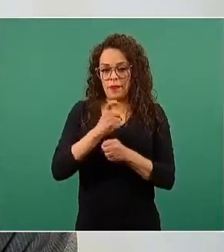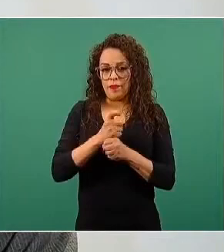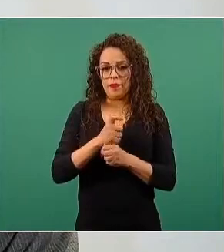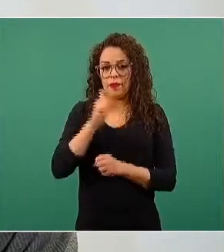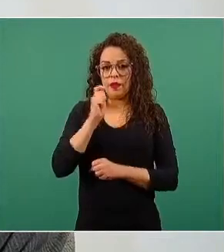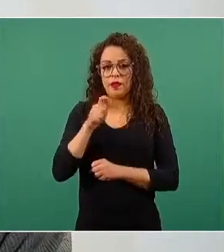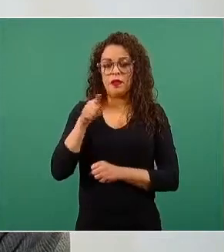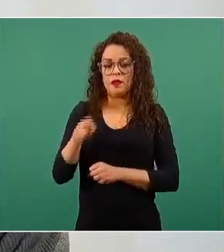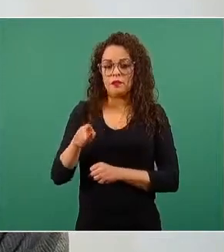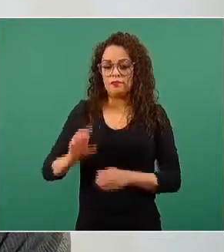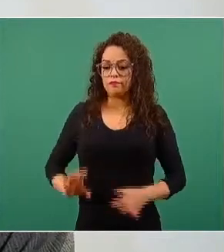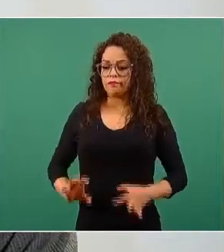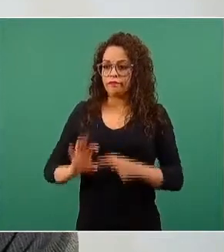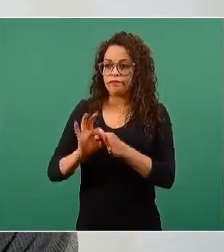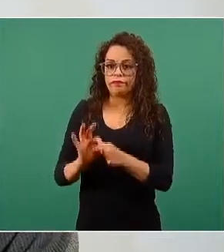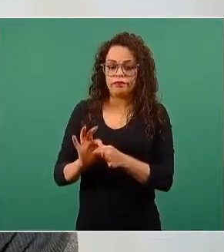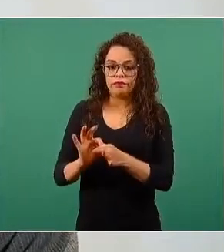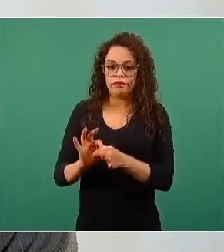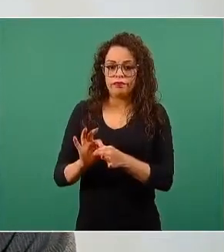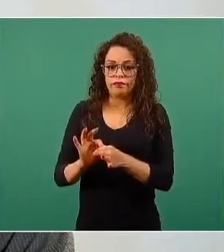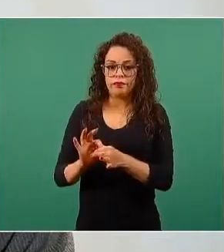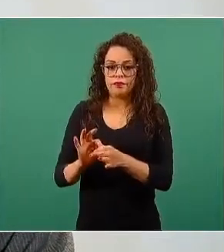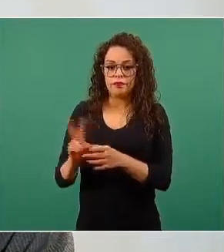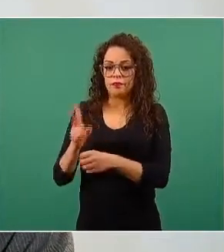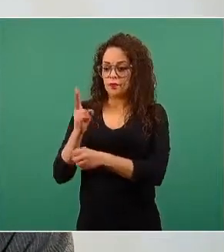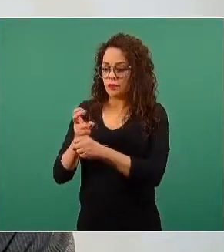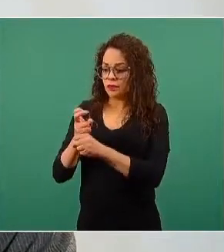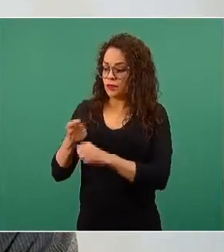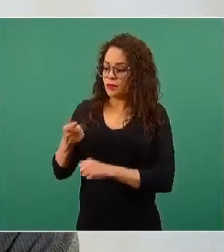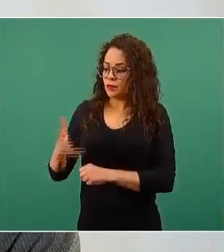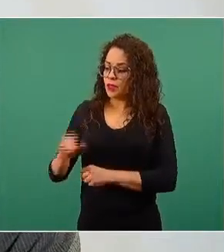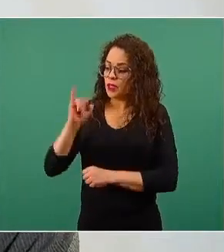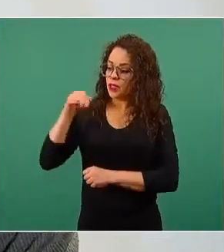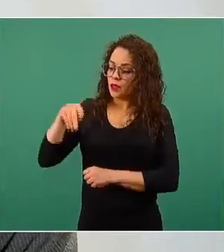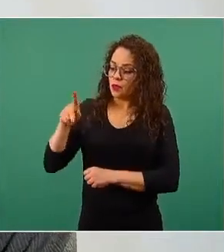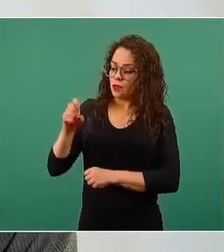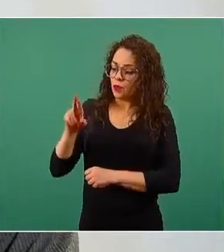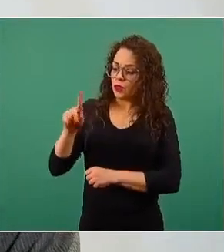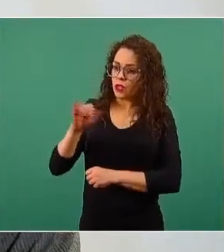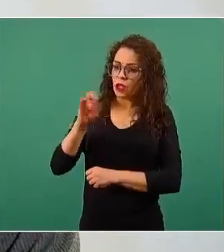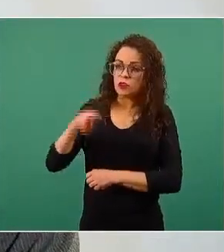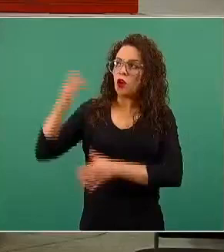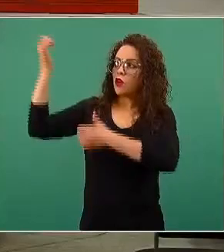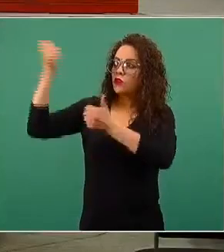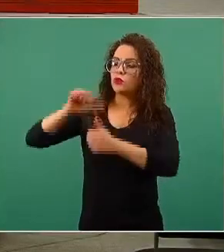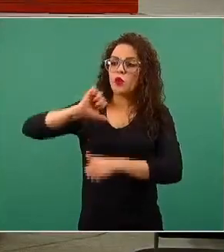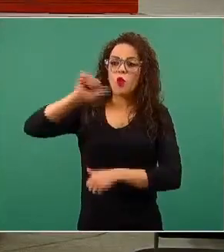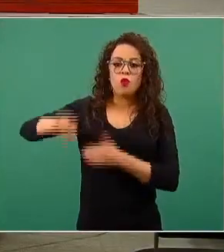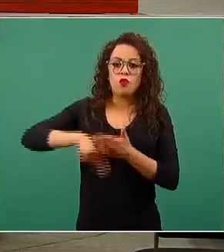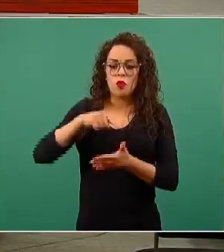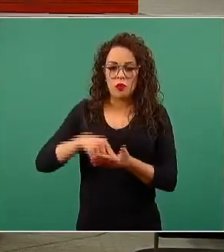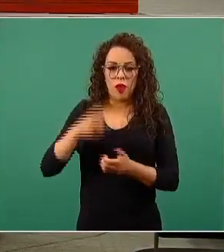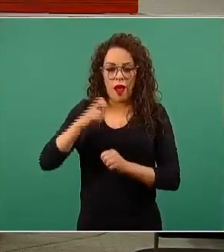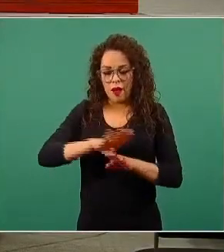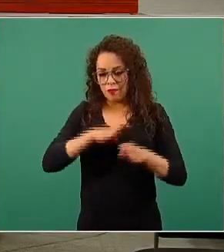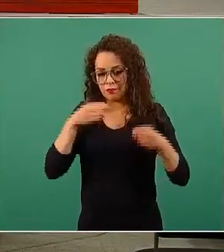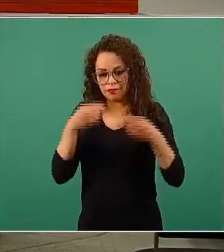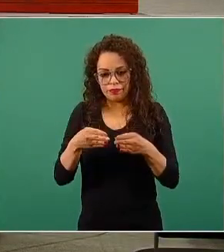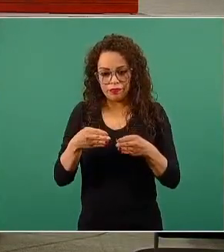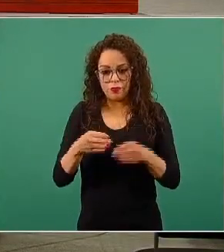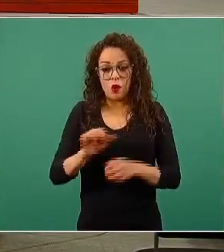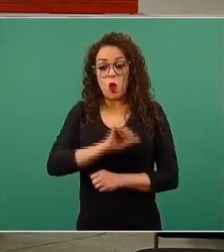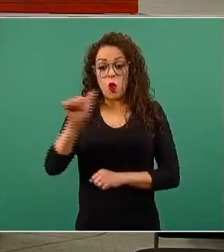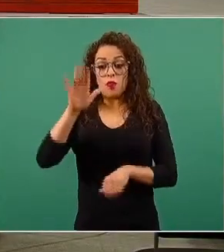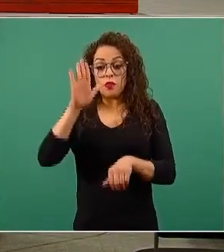casos asociados, son casos secundarios y se llaman asociados a importación. Esos técnicamente así se definen. No hemos encontrado más